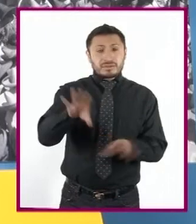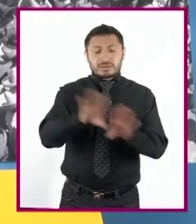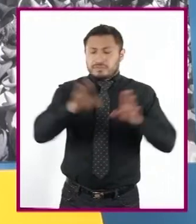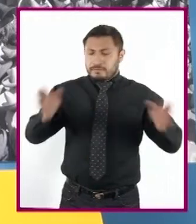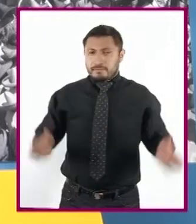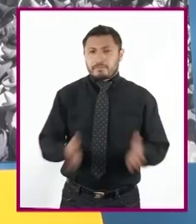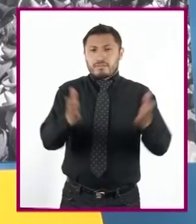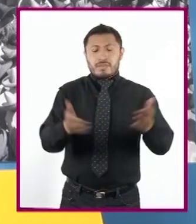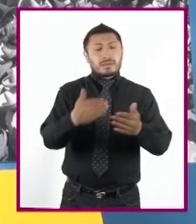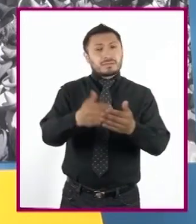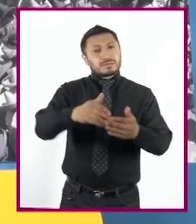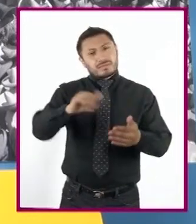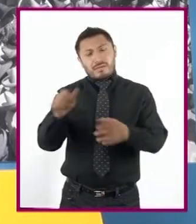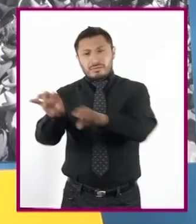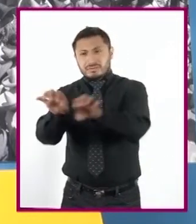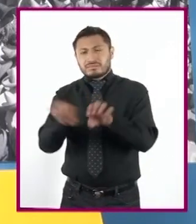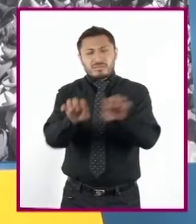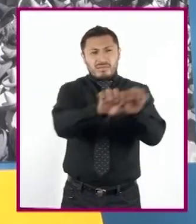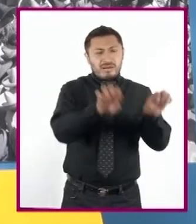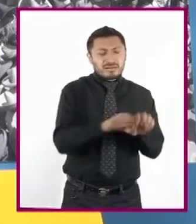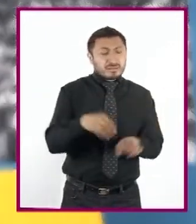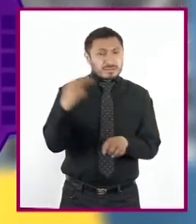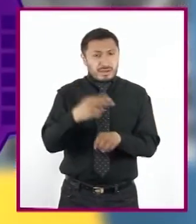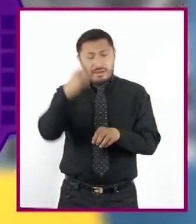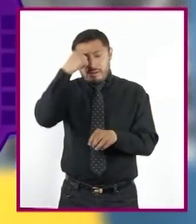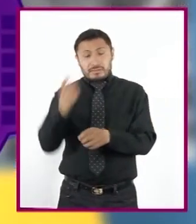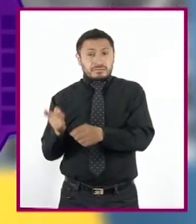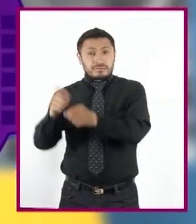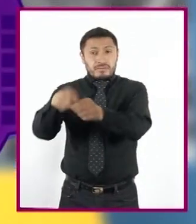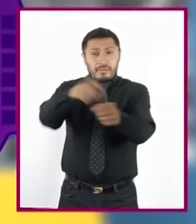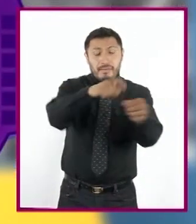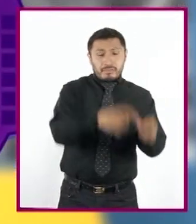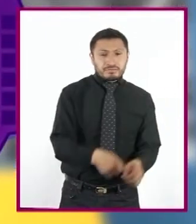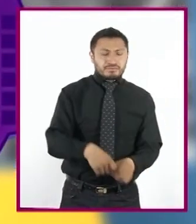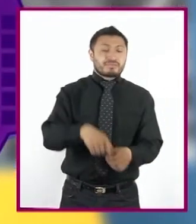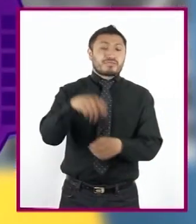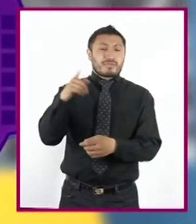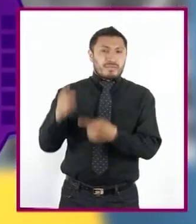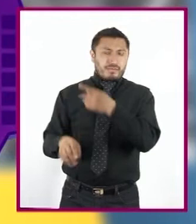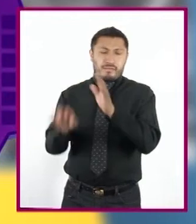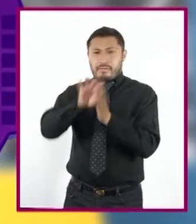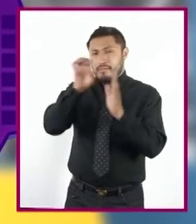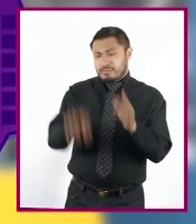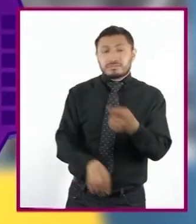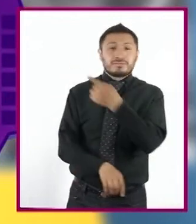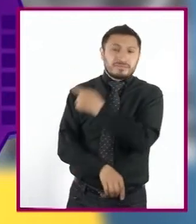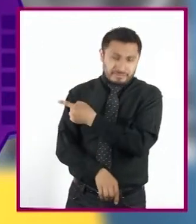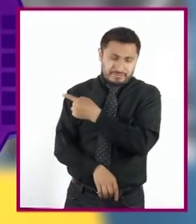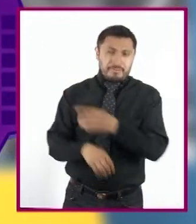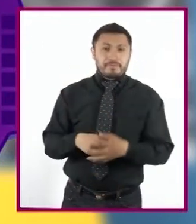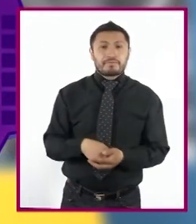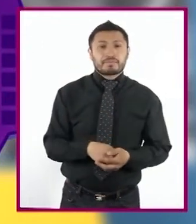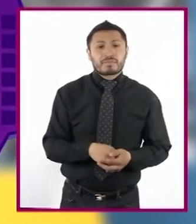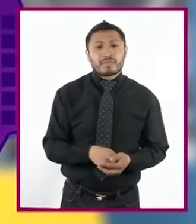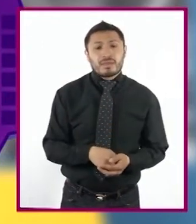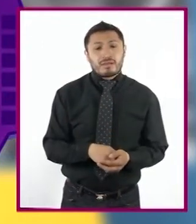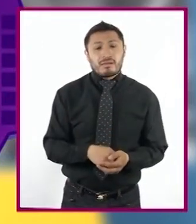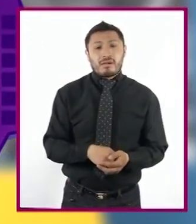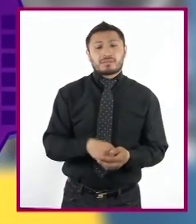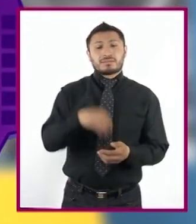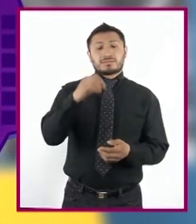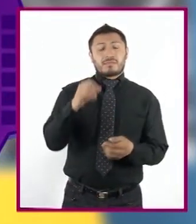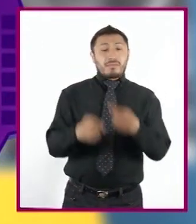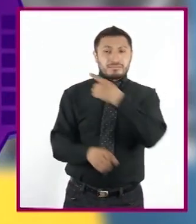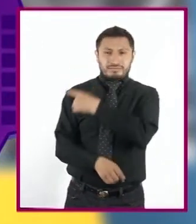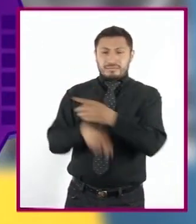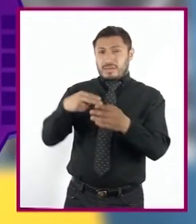otros grupos necesitaban para unirse a la causa. Los zapatistas en Morelos, encabezados por Emiliano Zapata, los orozquistas